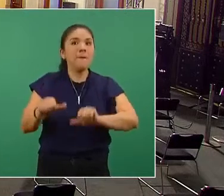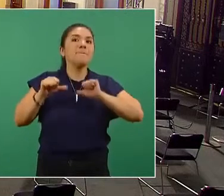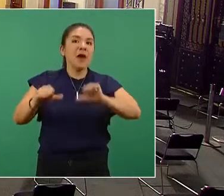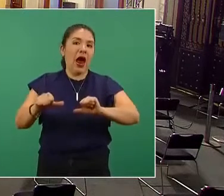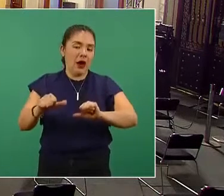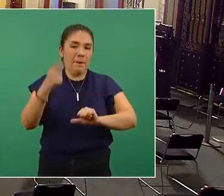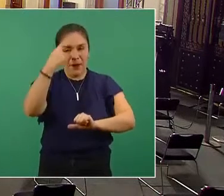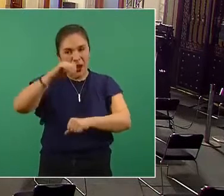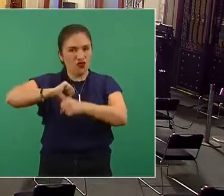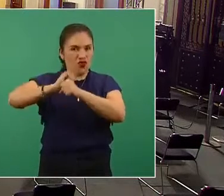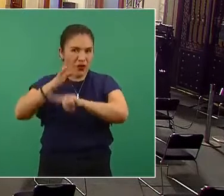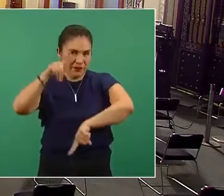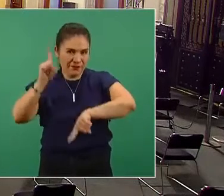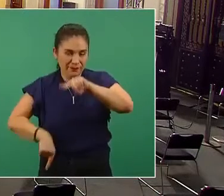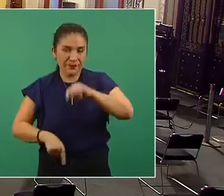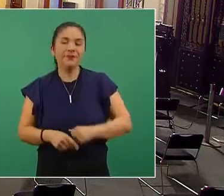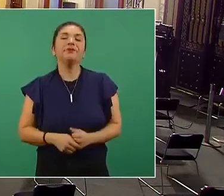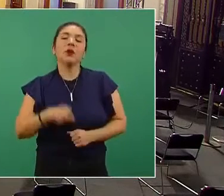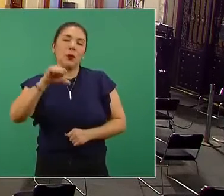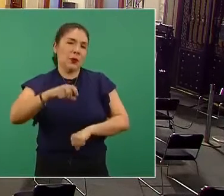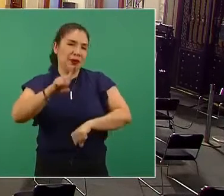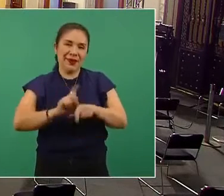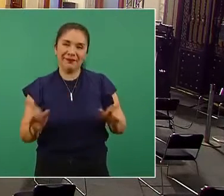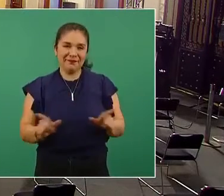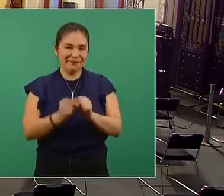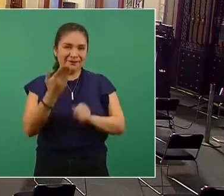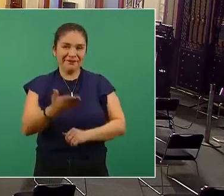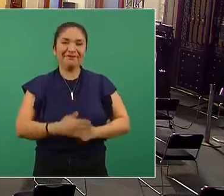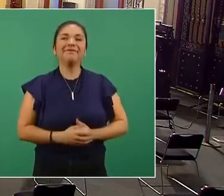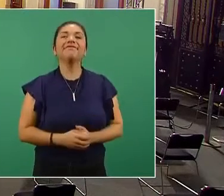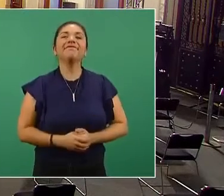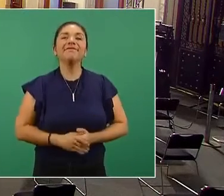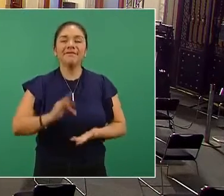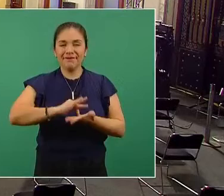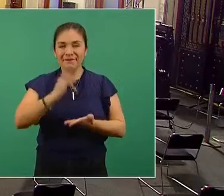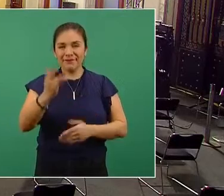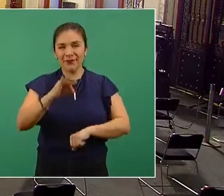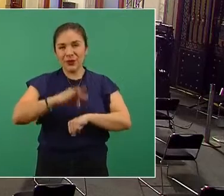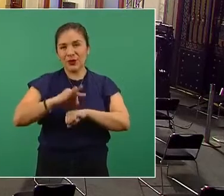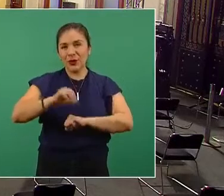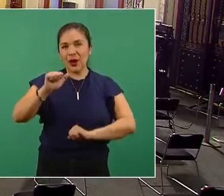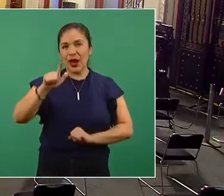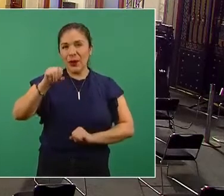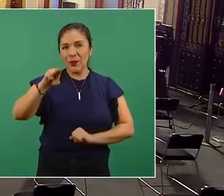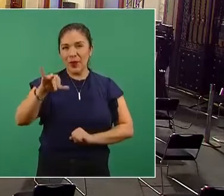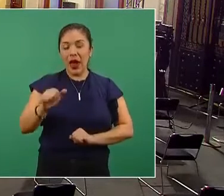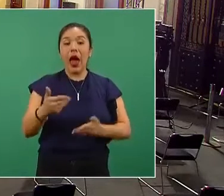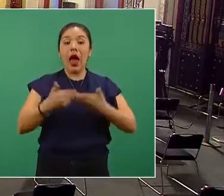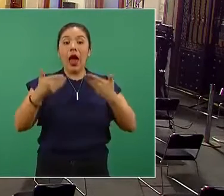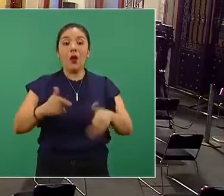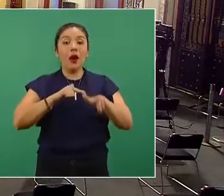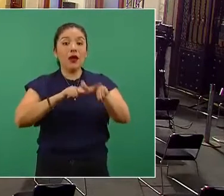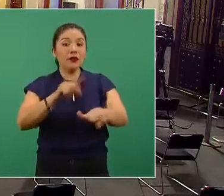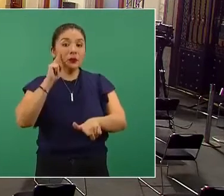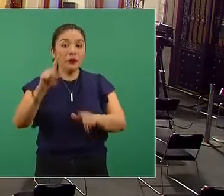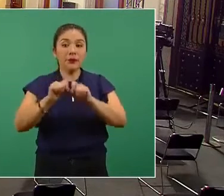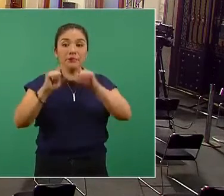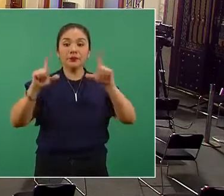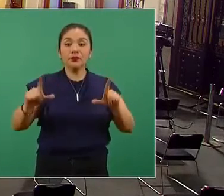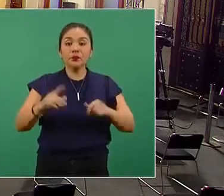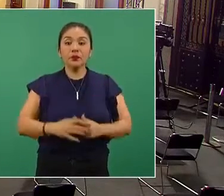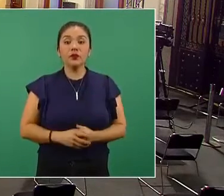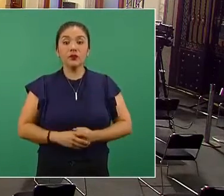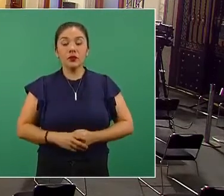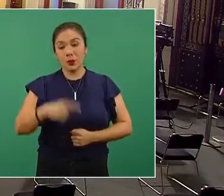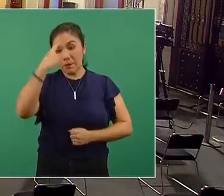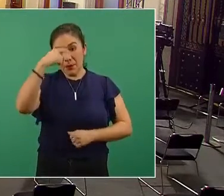mortalidad por COVID. Sería la actualización de esta noche. Mía. Vamos a continuar